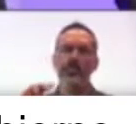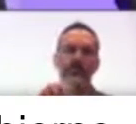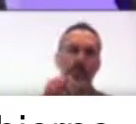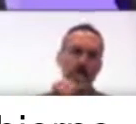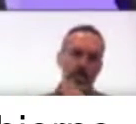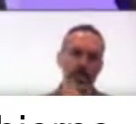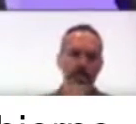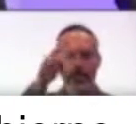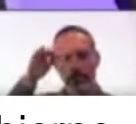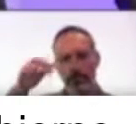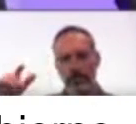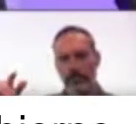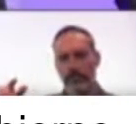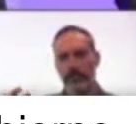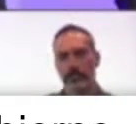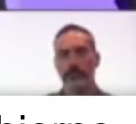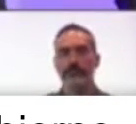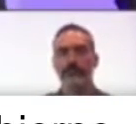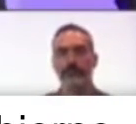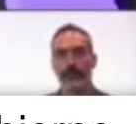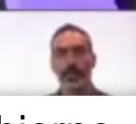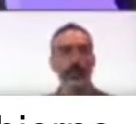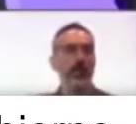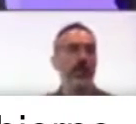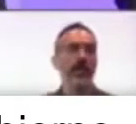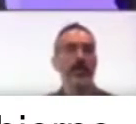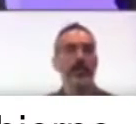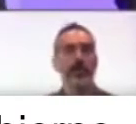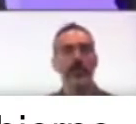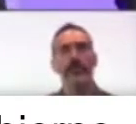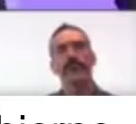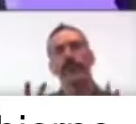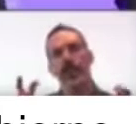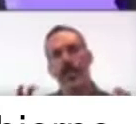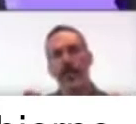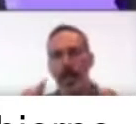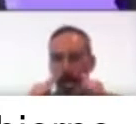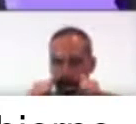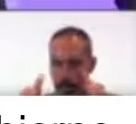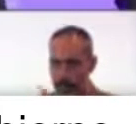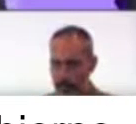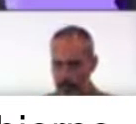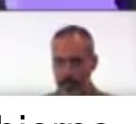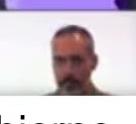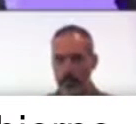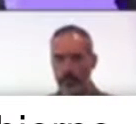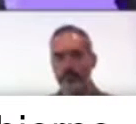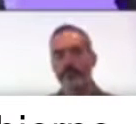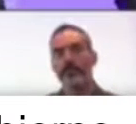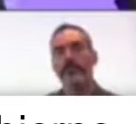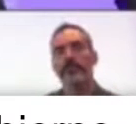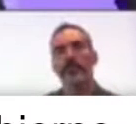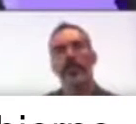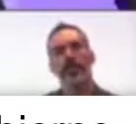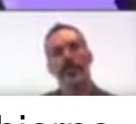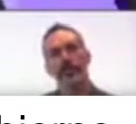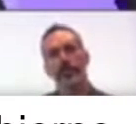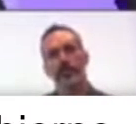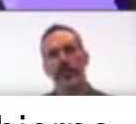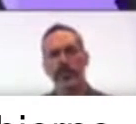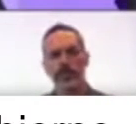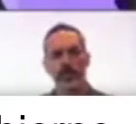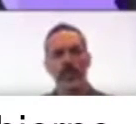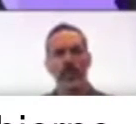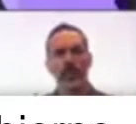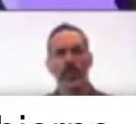va a permitir mejorar la respuesta y atención de emergencias. Y vamos a reforzar la coordinación entre los